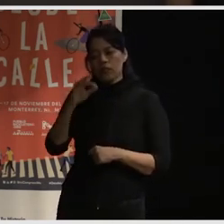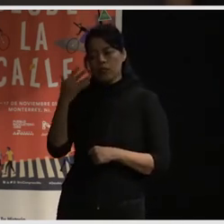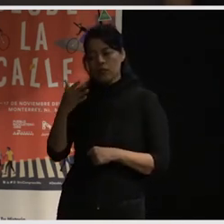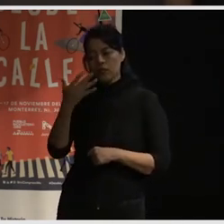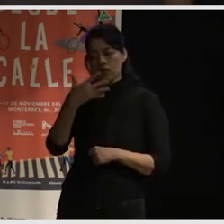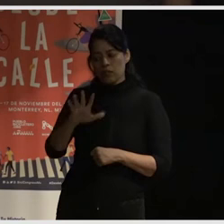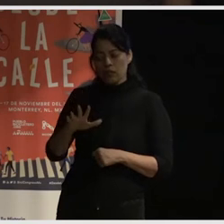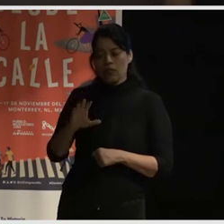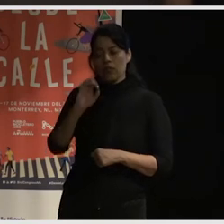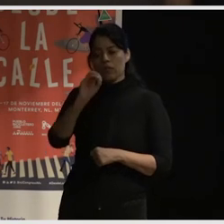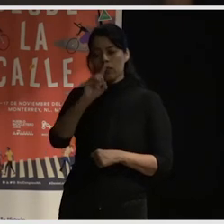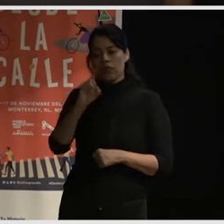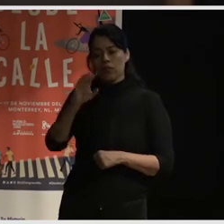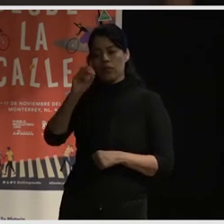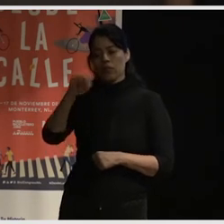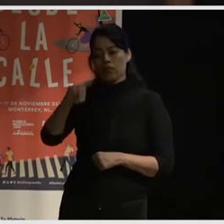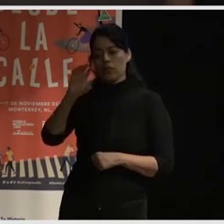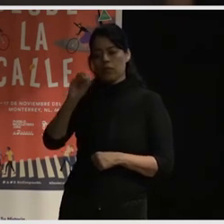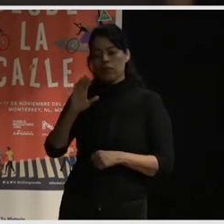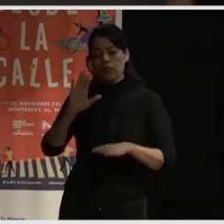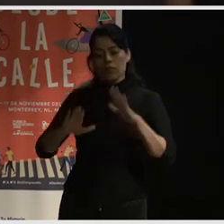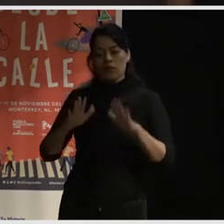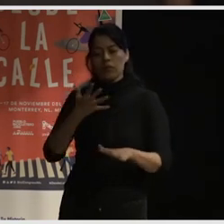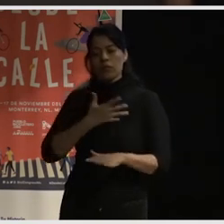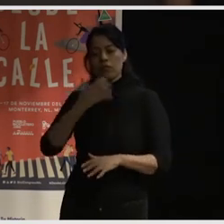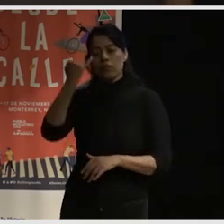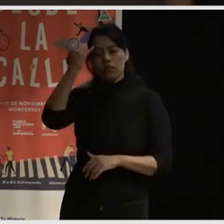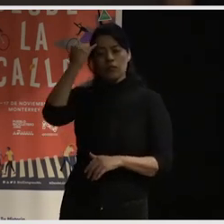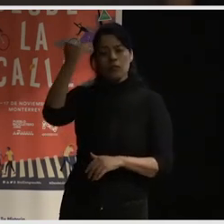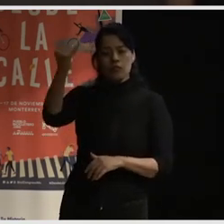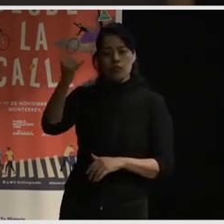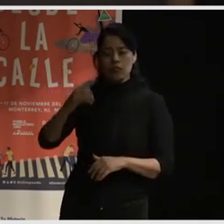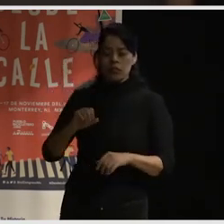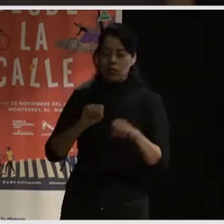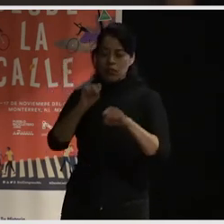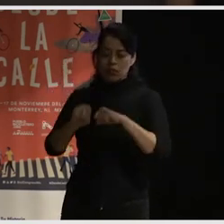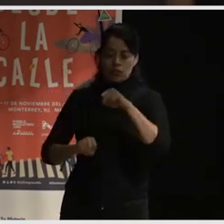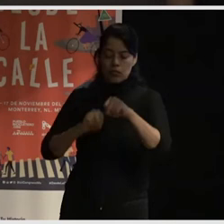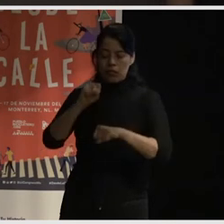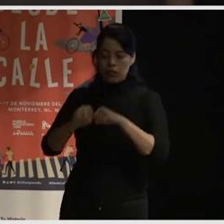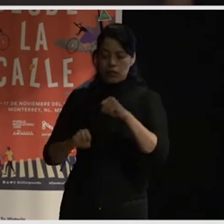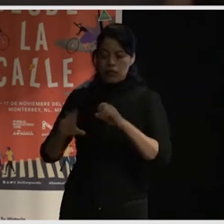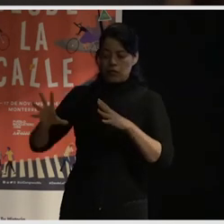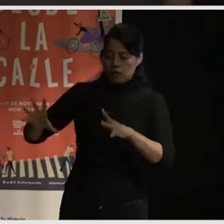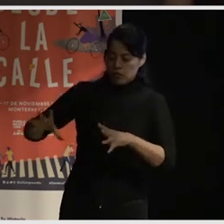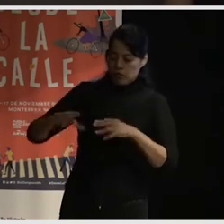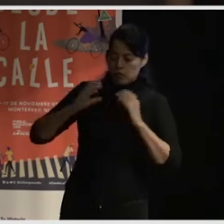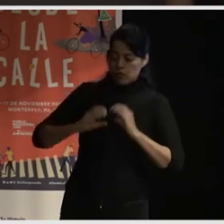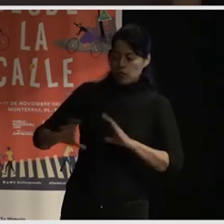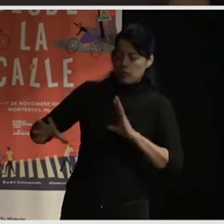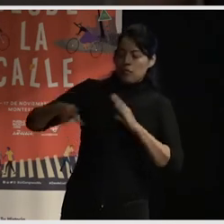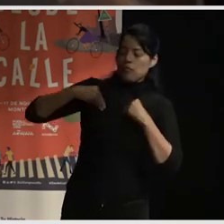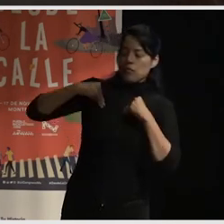entonces a veces tenemos la idea de que porque andamos en bicicleta vamos a absorber más contaminantes mientras